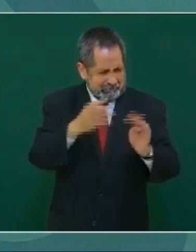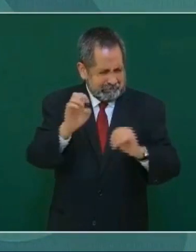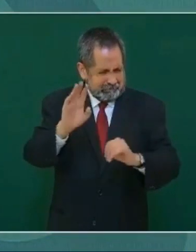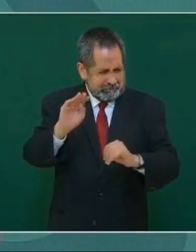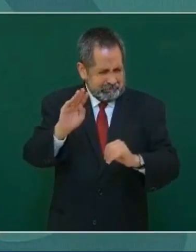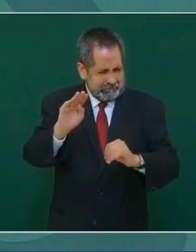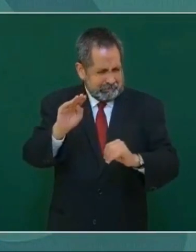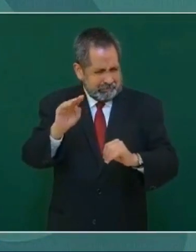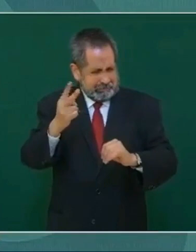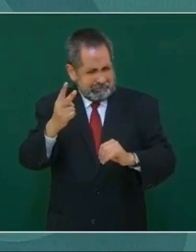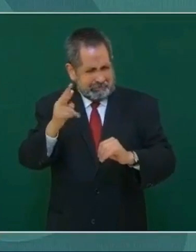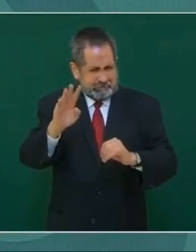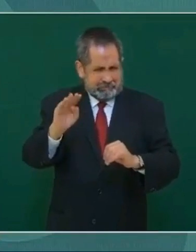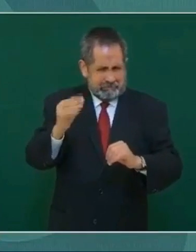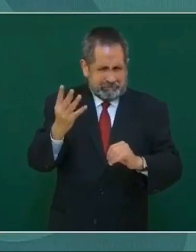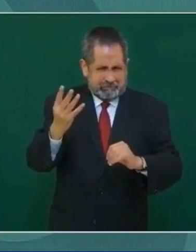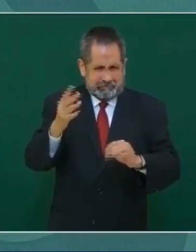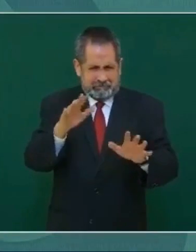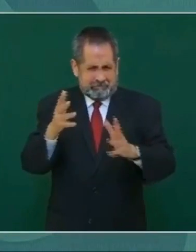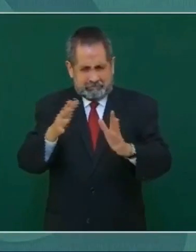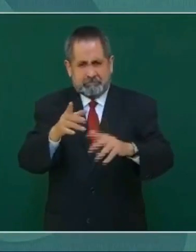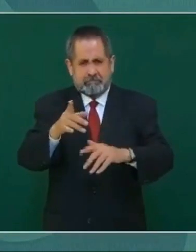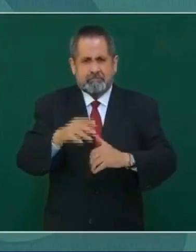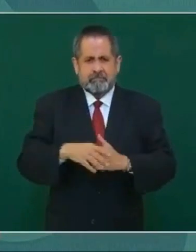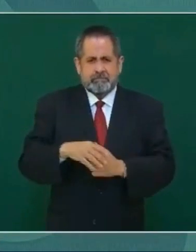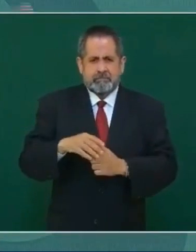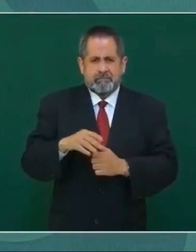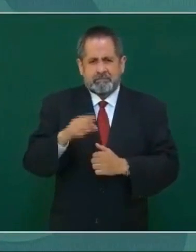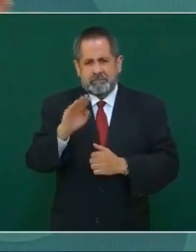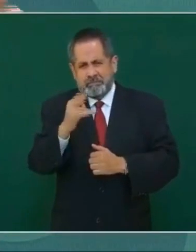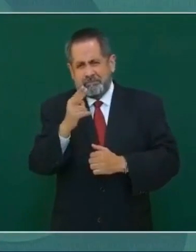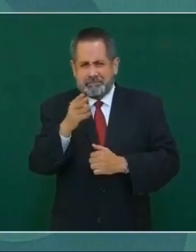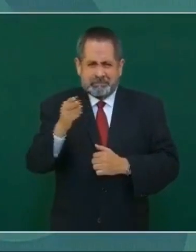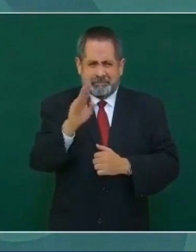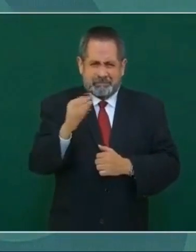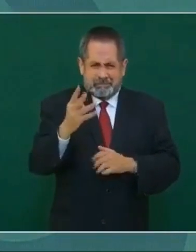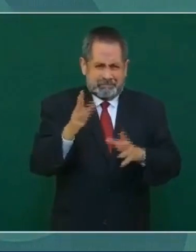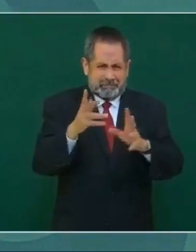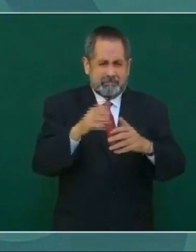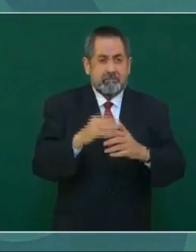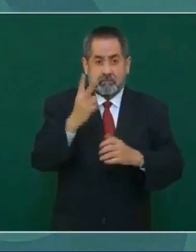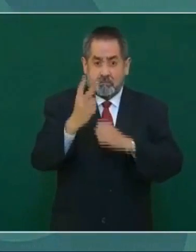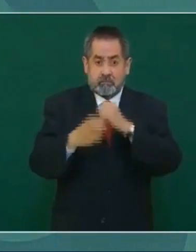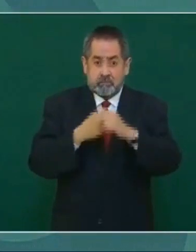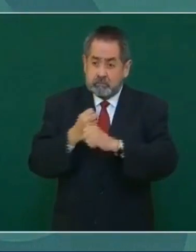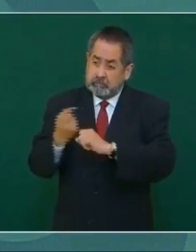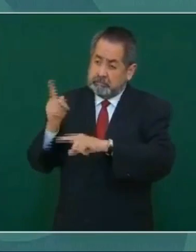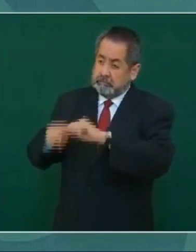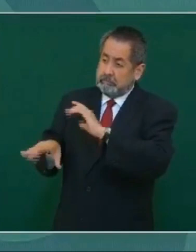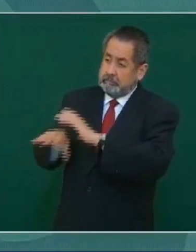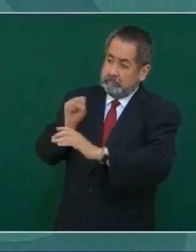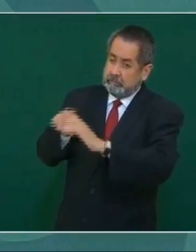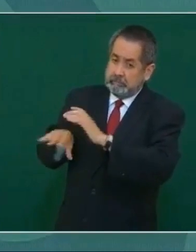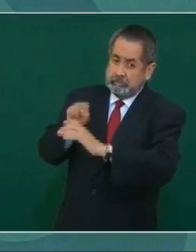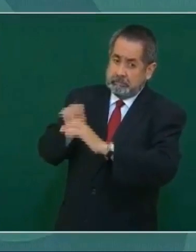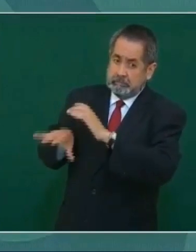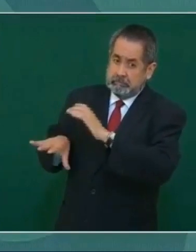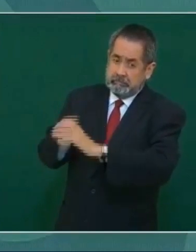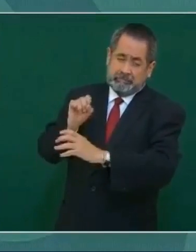1992, 94. 94, ¿no? 92, 94. En 2 años sacó $100 millones.